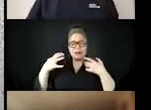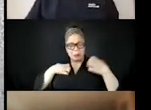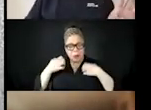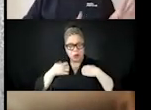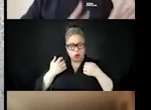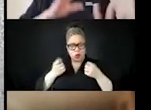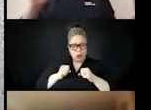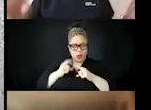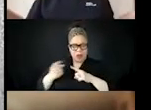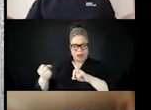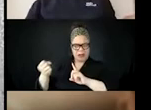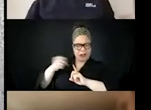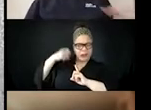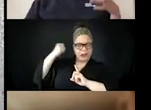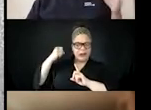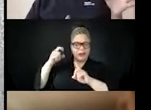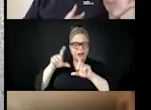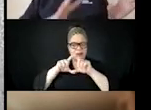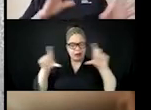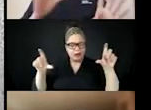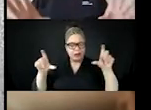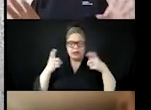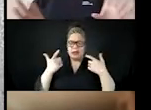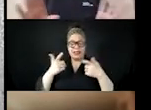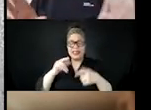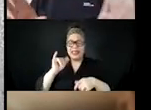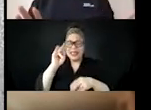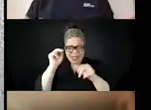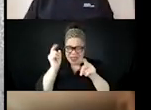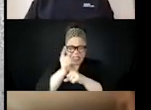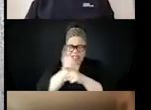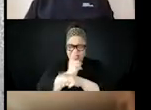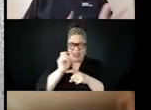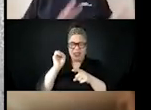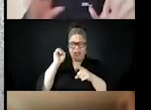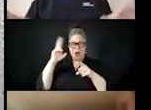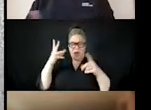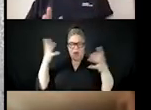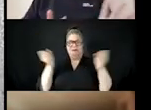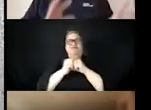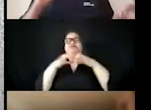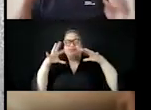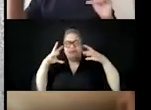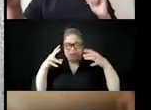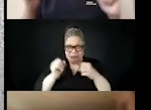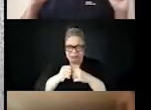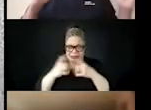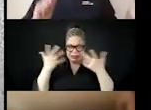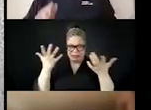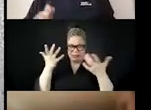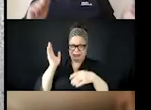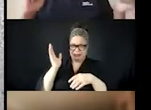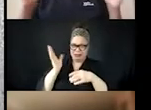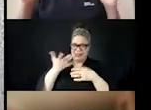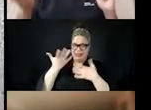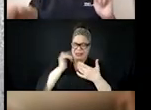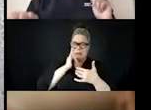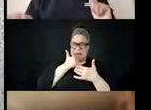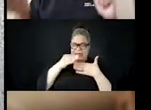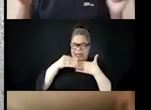están hechas para provocar emociones dentro de sus titulares son